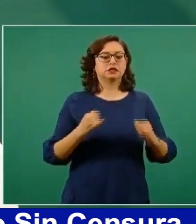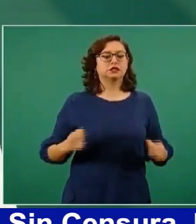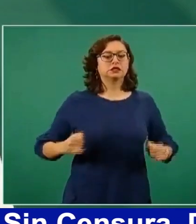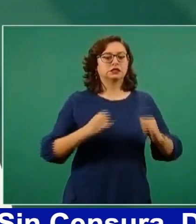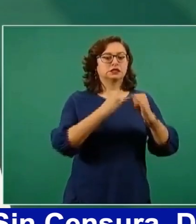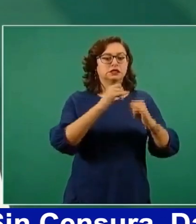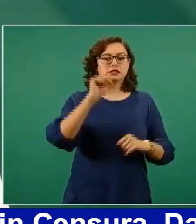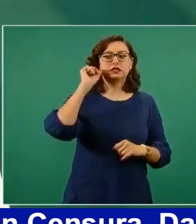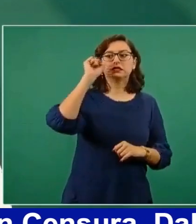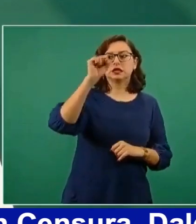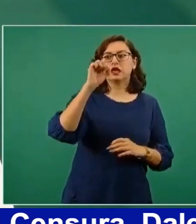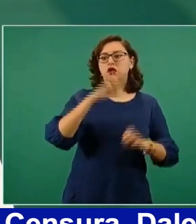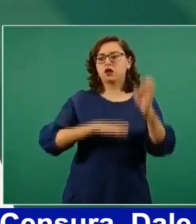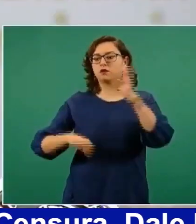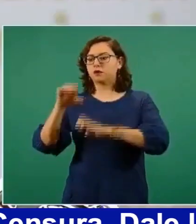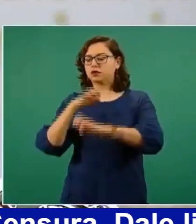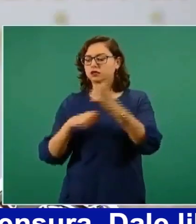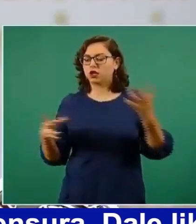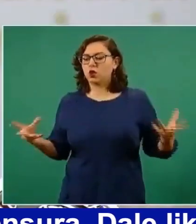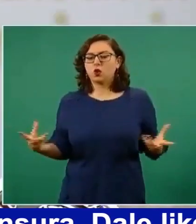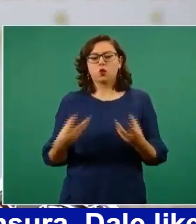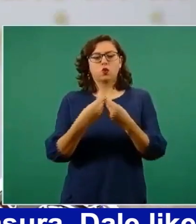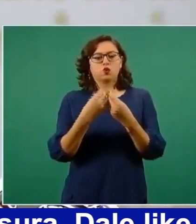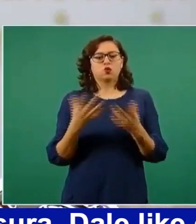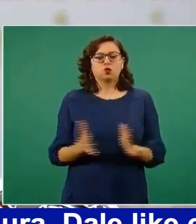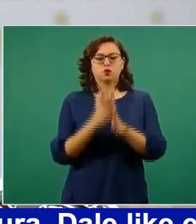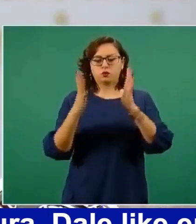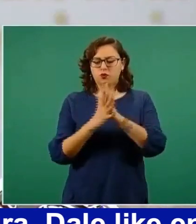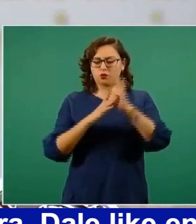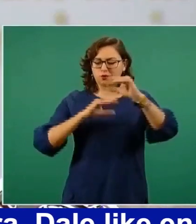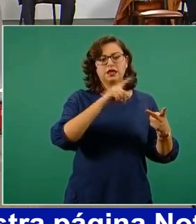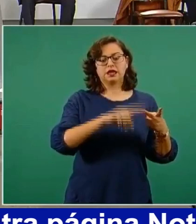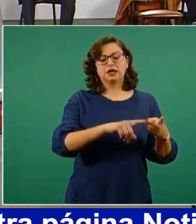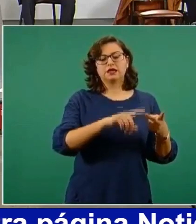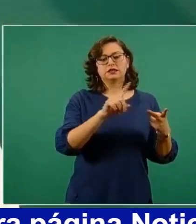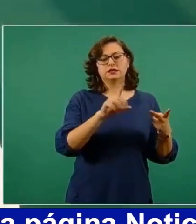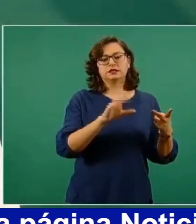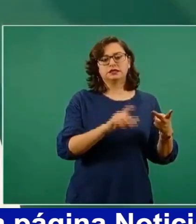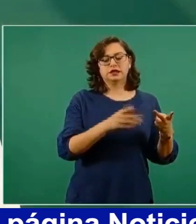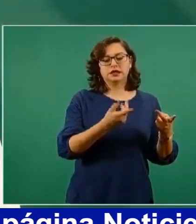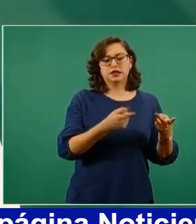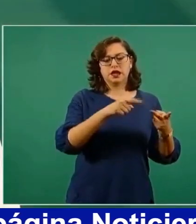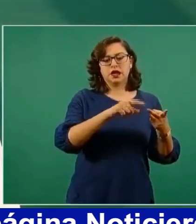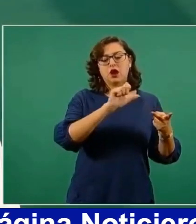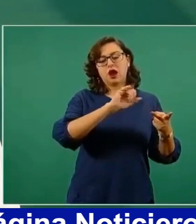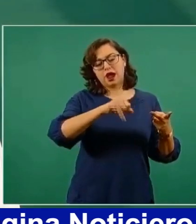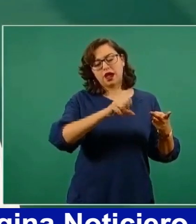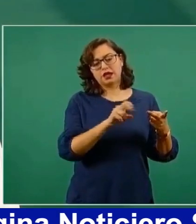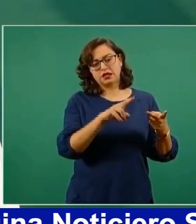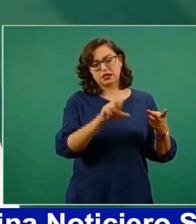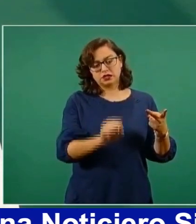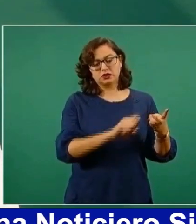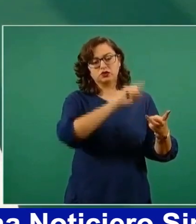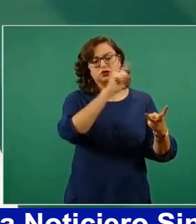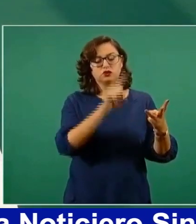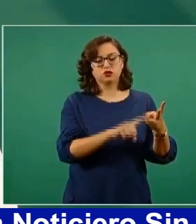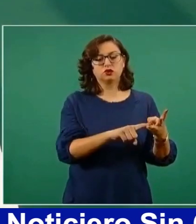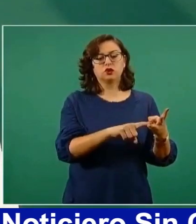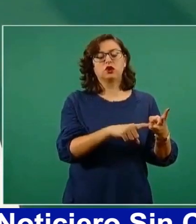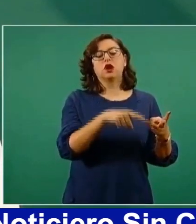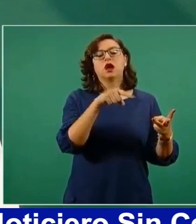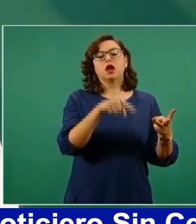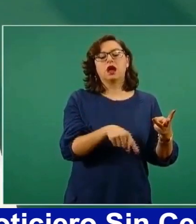organizaciones empresariales que formaron parte de este esfuerzo. Por parte del sector